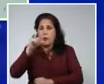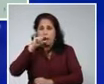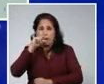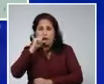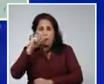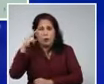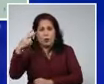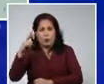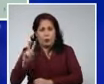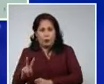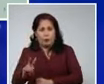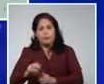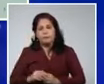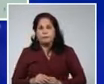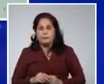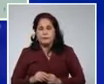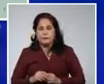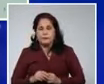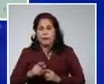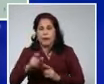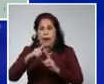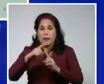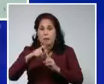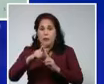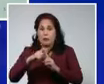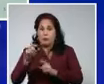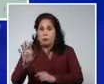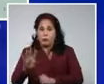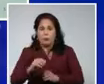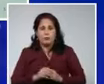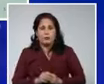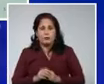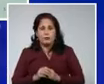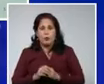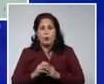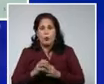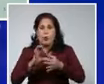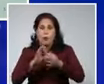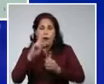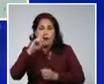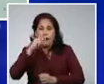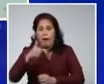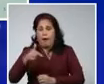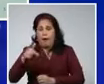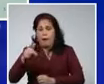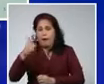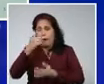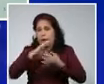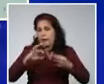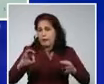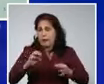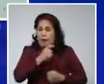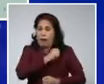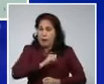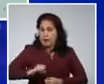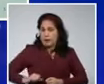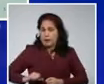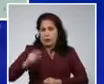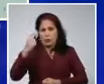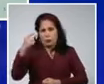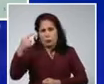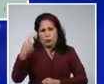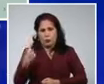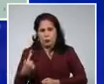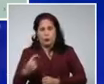cada uno, Caimito con 4, Guanajay y Alquizar con 1 cada uno.